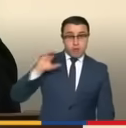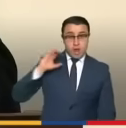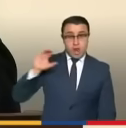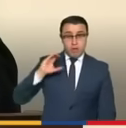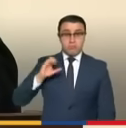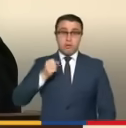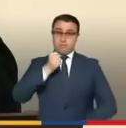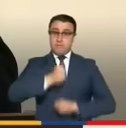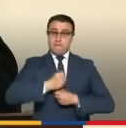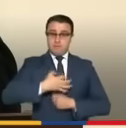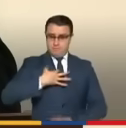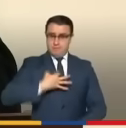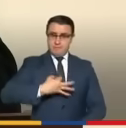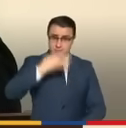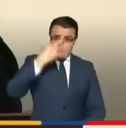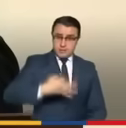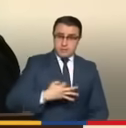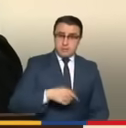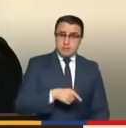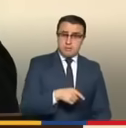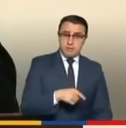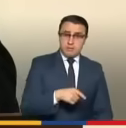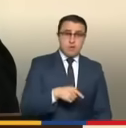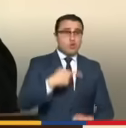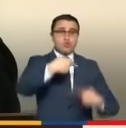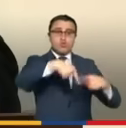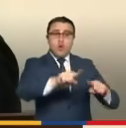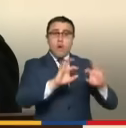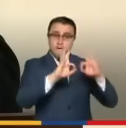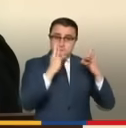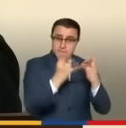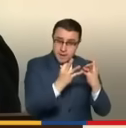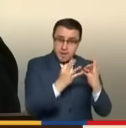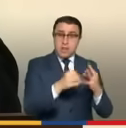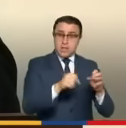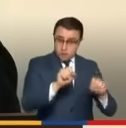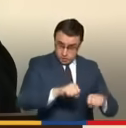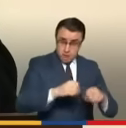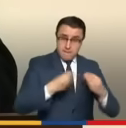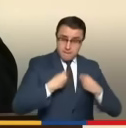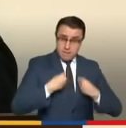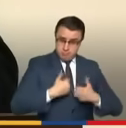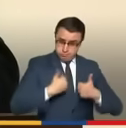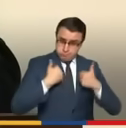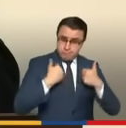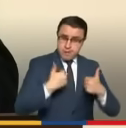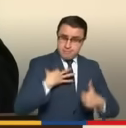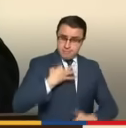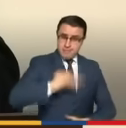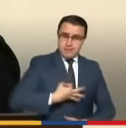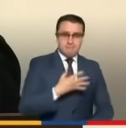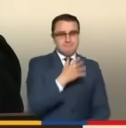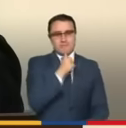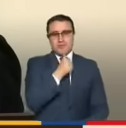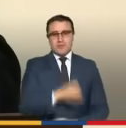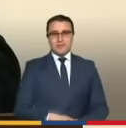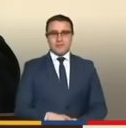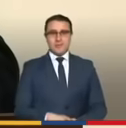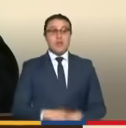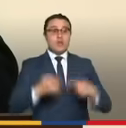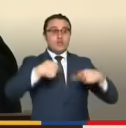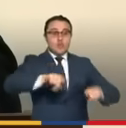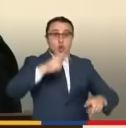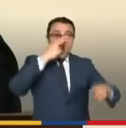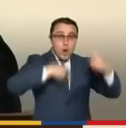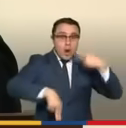dignidad laboral, ni él ni su familia. Quizás incluso sus hijos están